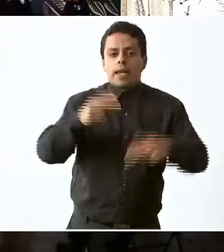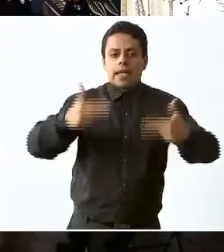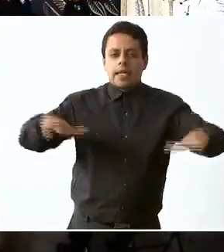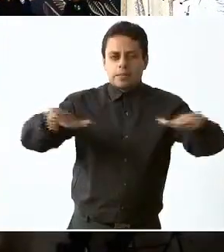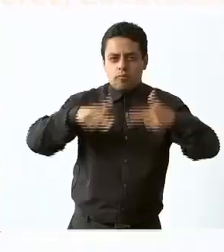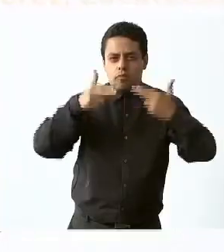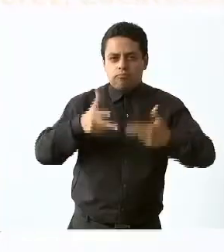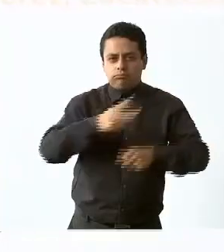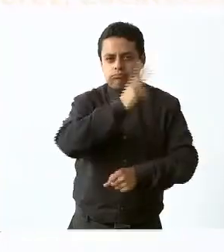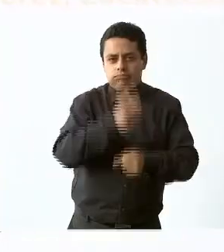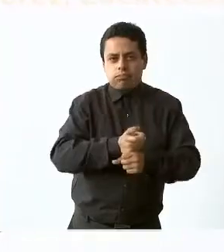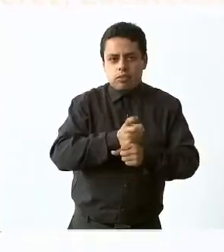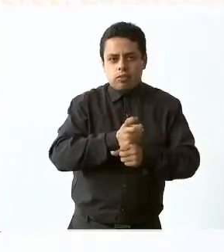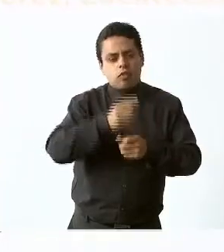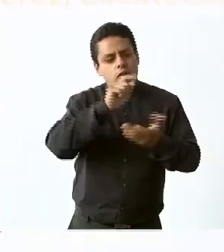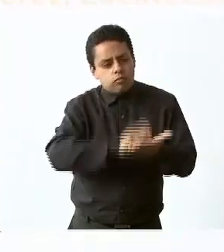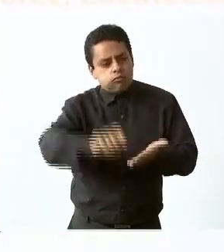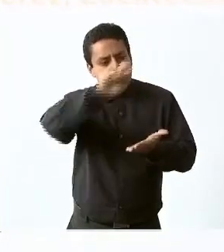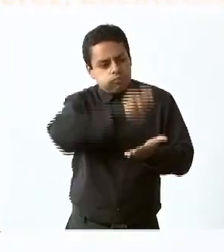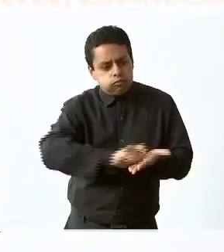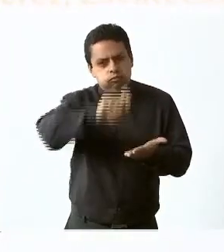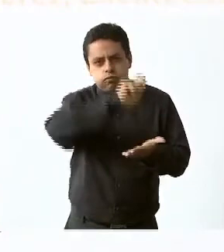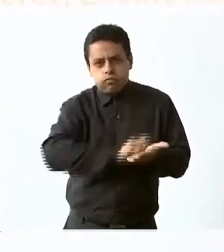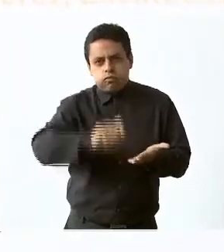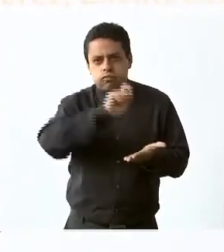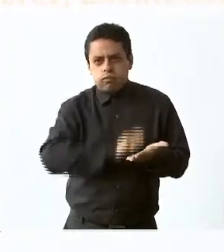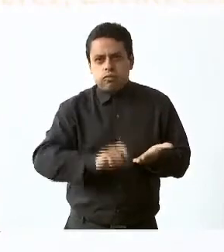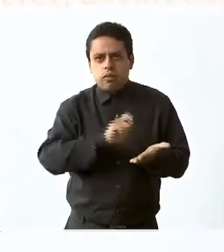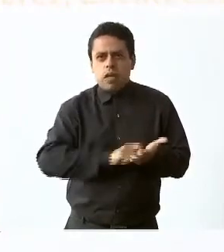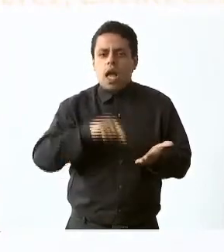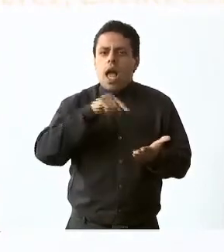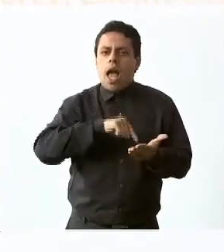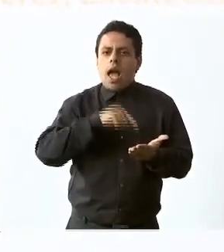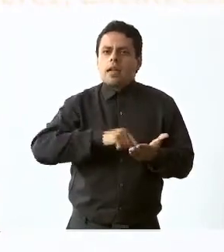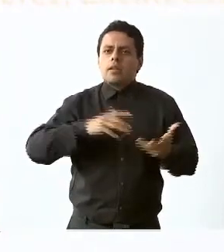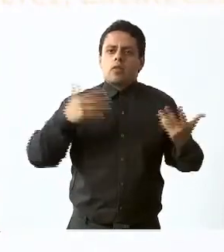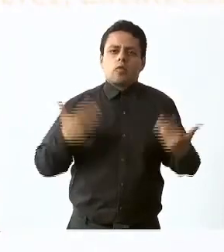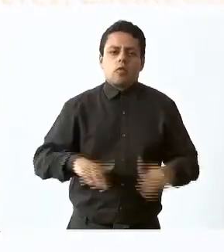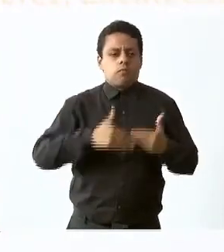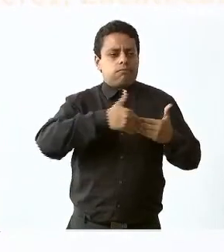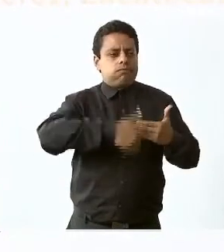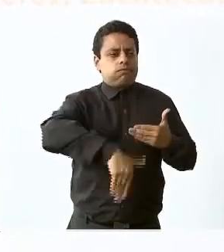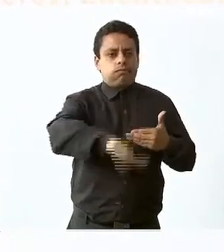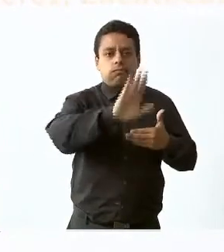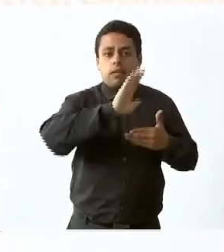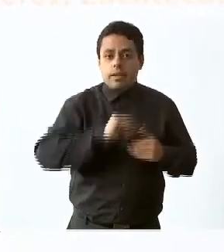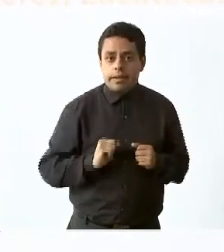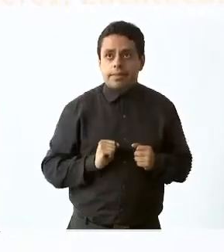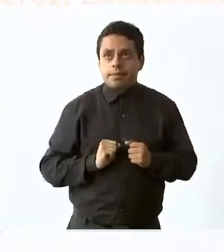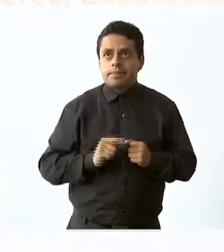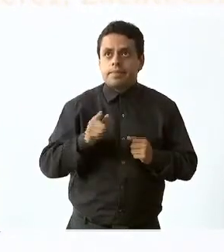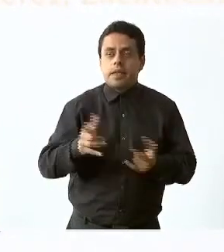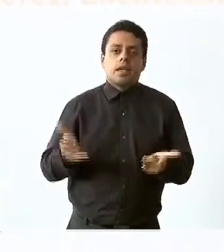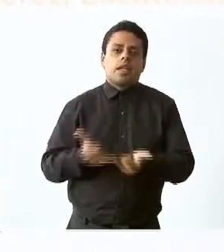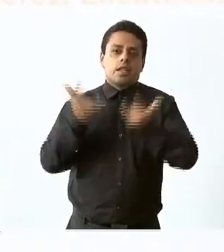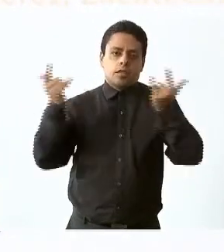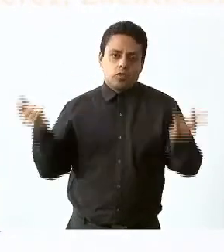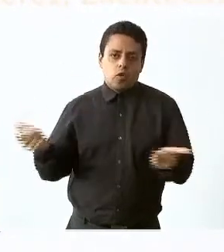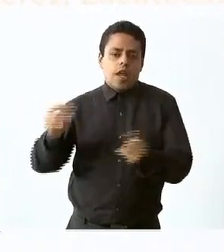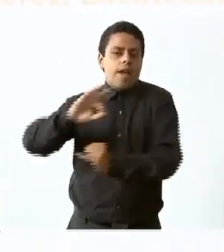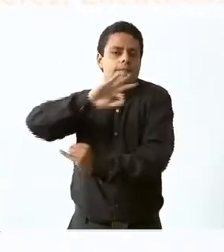Suave Patria, composición nacida para ser eterna y que fue prácticamente un testamento